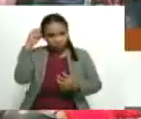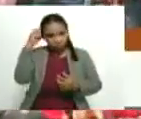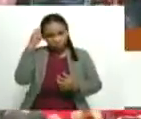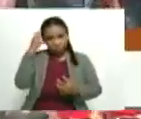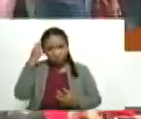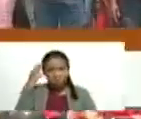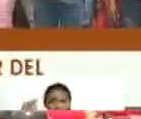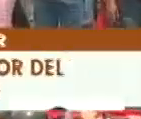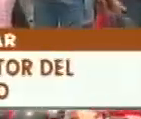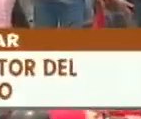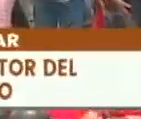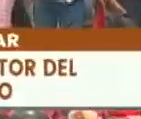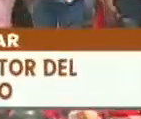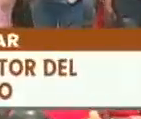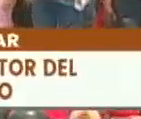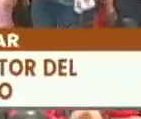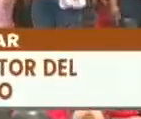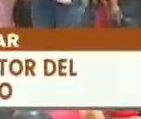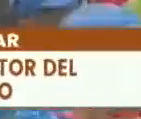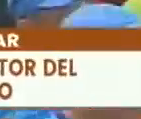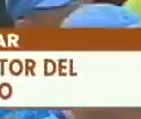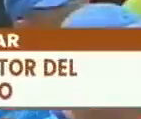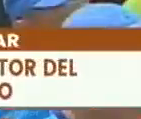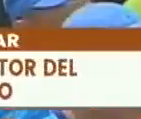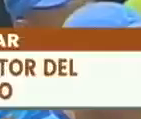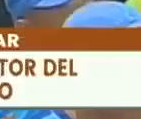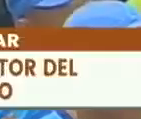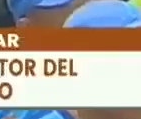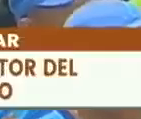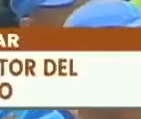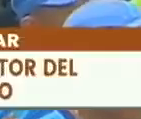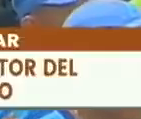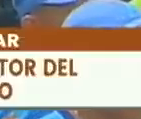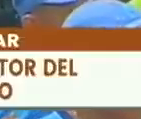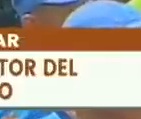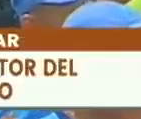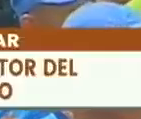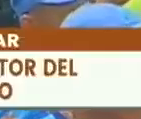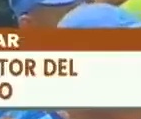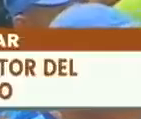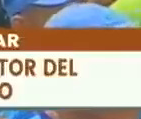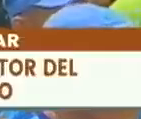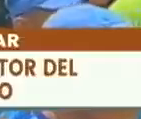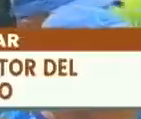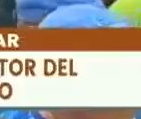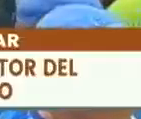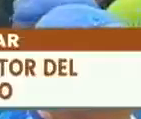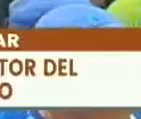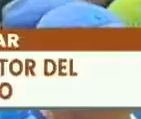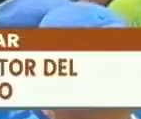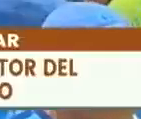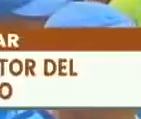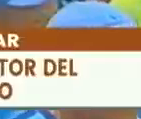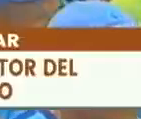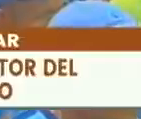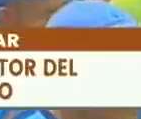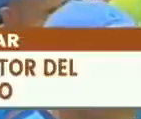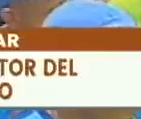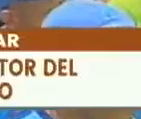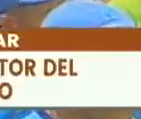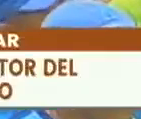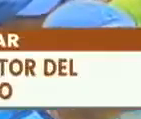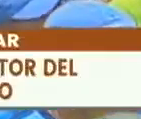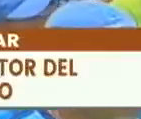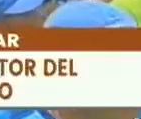Van a venir ellos para acá, compañeros, a decirle a ustedes cómo es la cosa aquí en Upata. No, porque ellos llegan así, ¿ve?